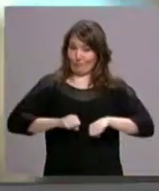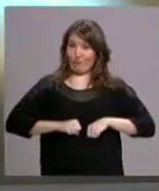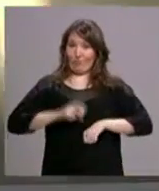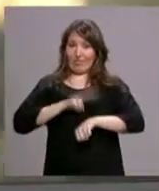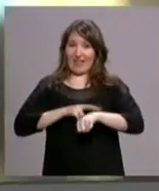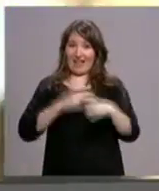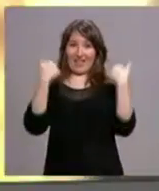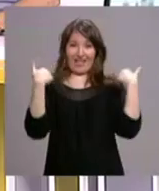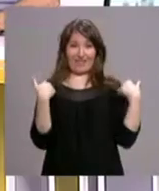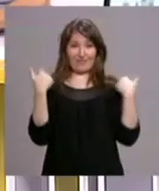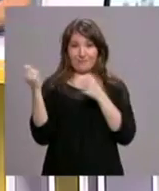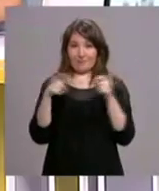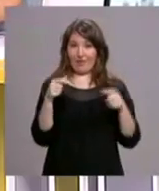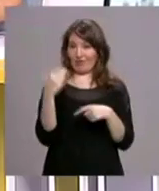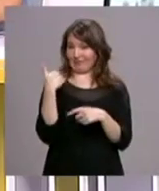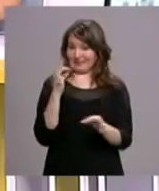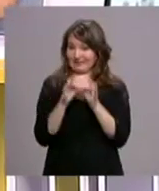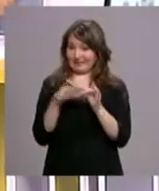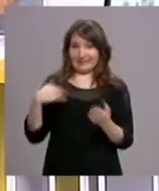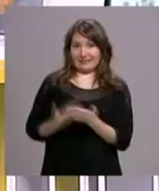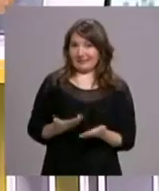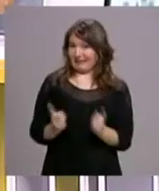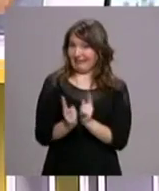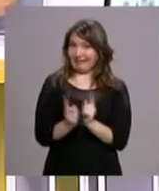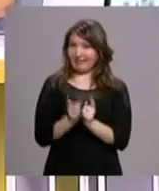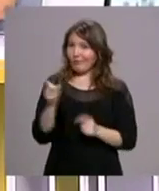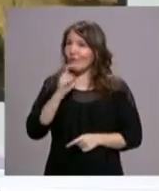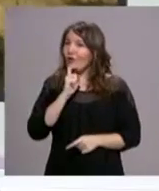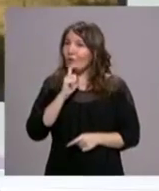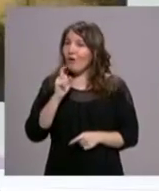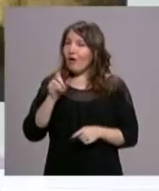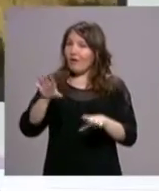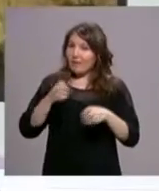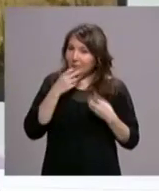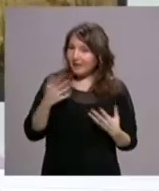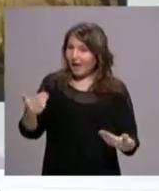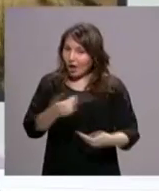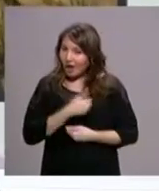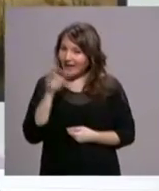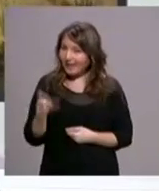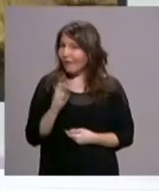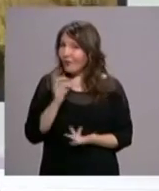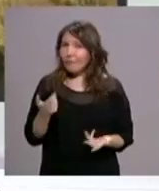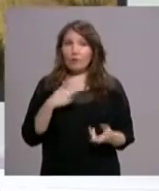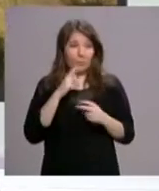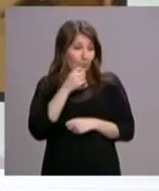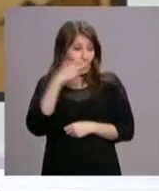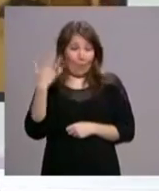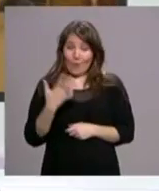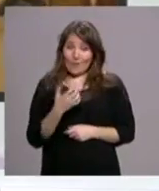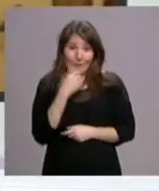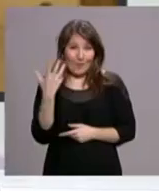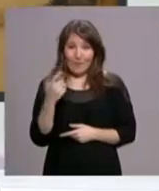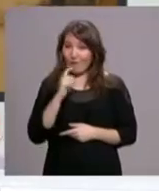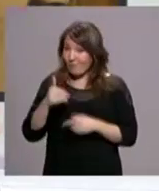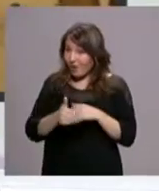de septiembre. ¿Cómo te han recibido? Pues me han recibido estupendamente. ¿Y cómo afrontas esta etapa también?